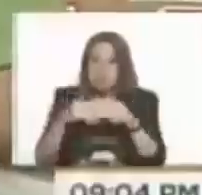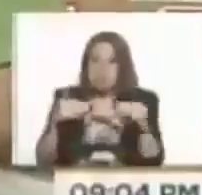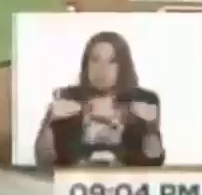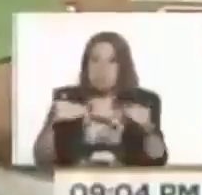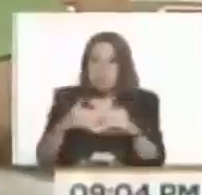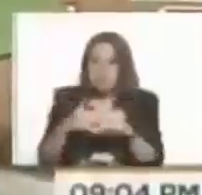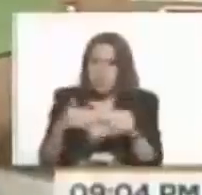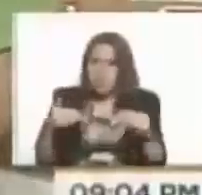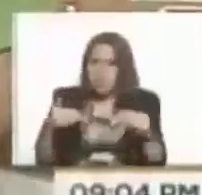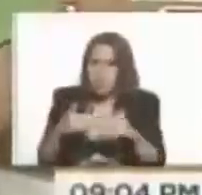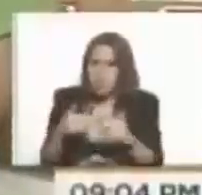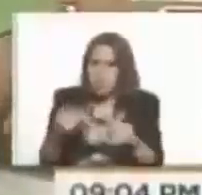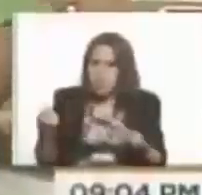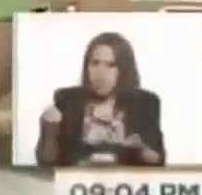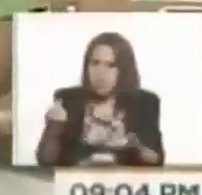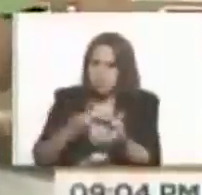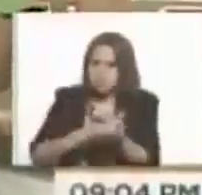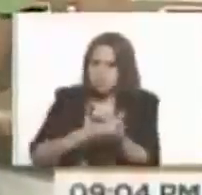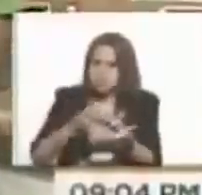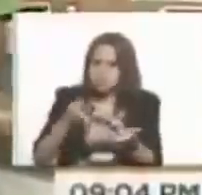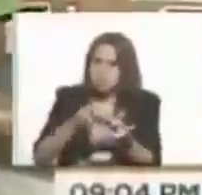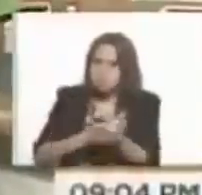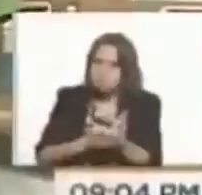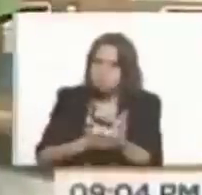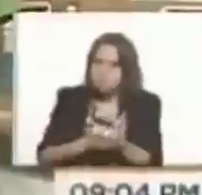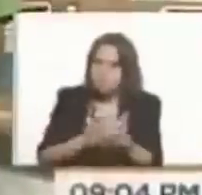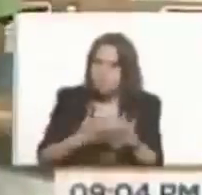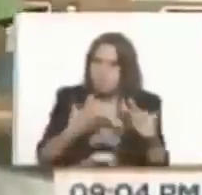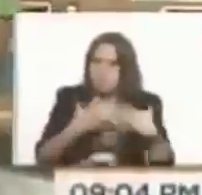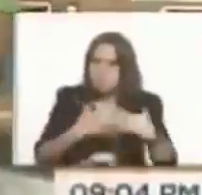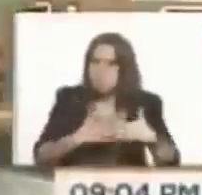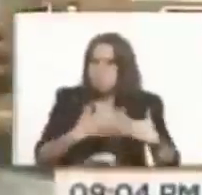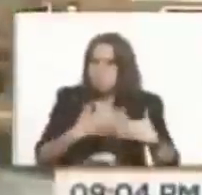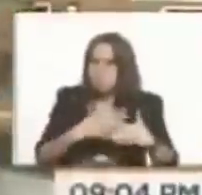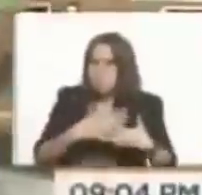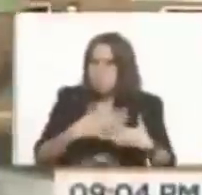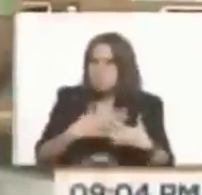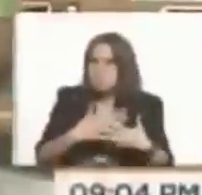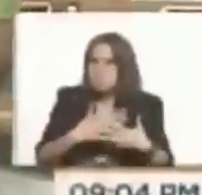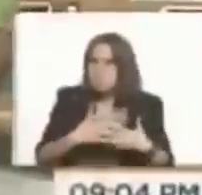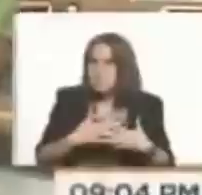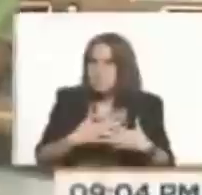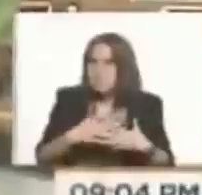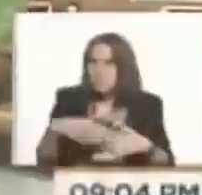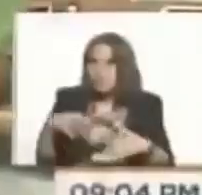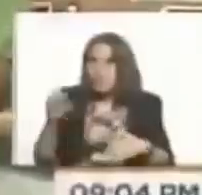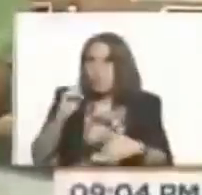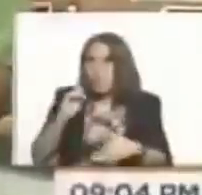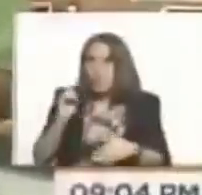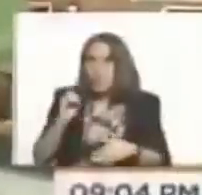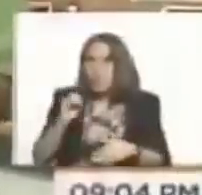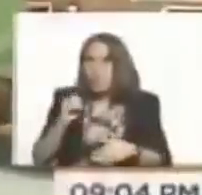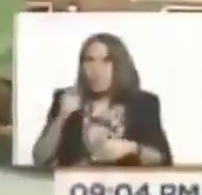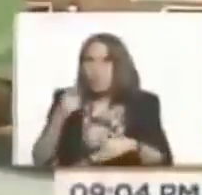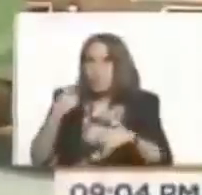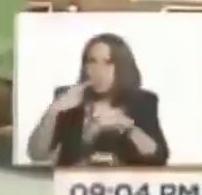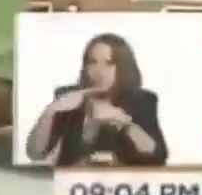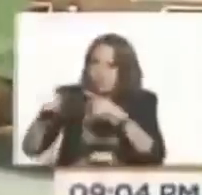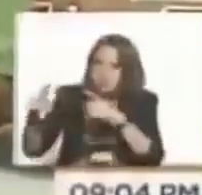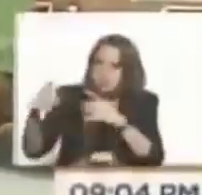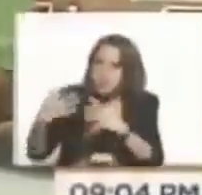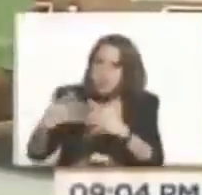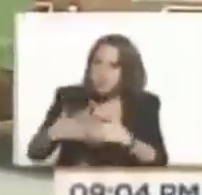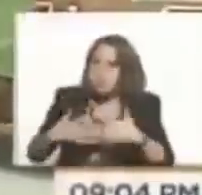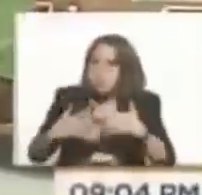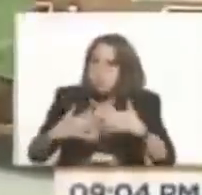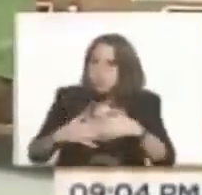parte, Cabello asumió que habrá nuevos disturbios en Colombia. Terminó 2019 muy convulsionado en Chile, Brasil, Colombia y ellos creen